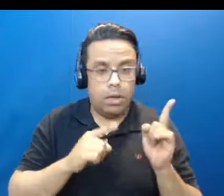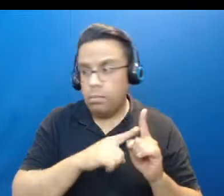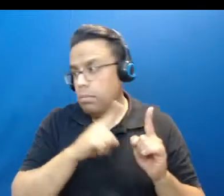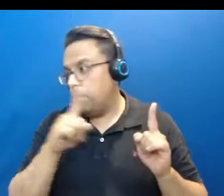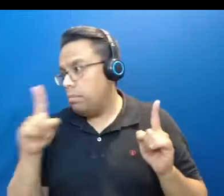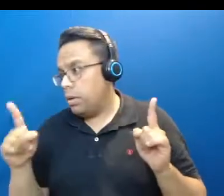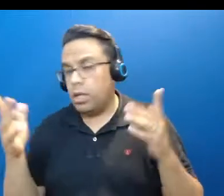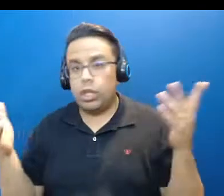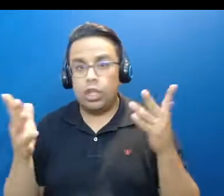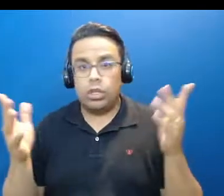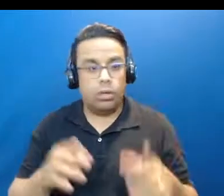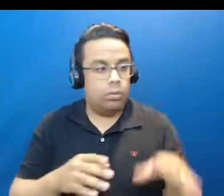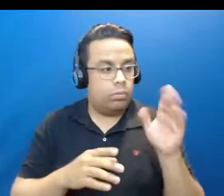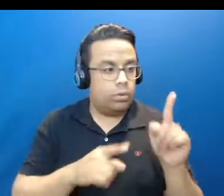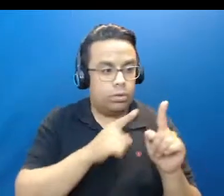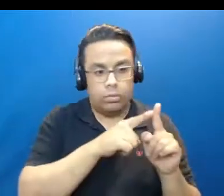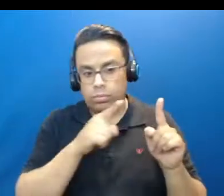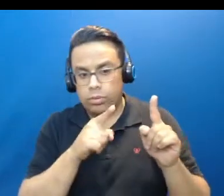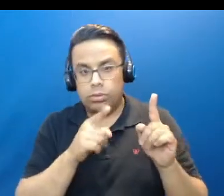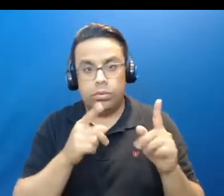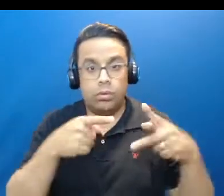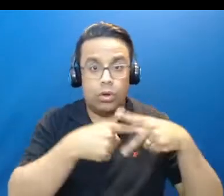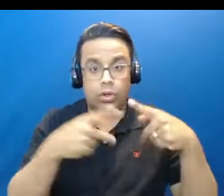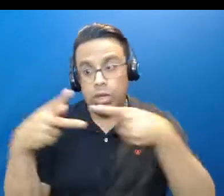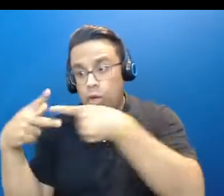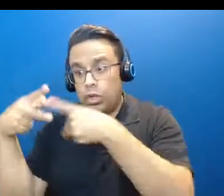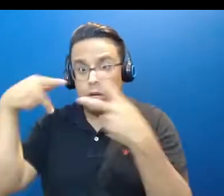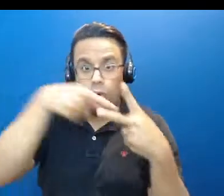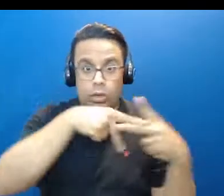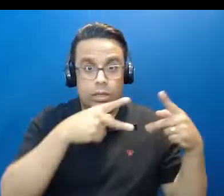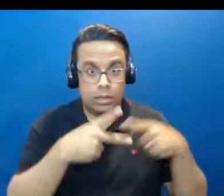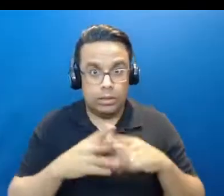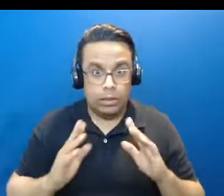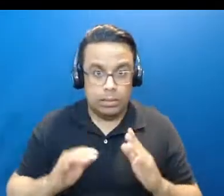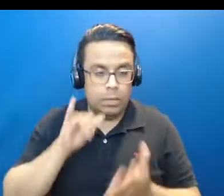cota. De igual manera voy a dejarlo entonces por capa